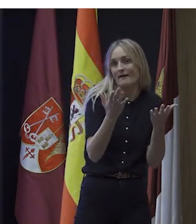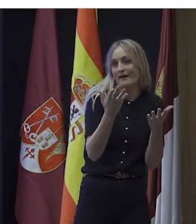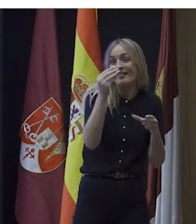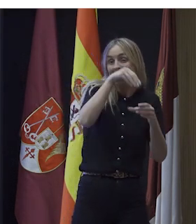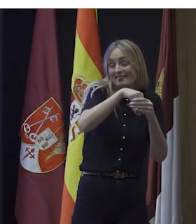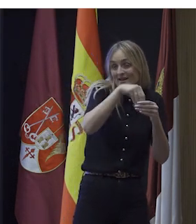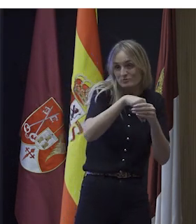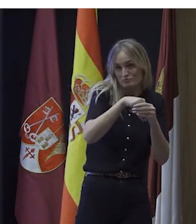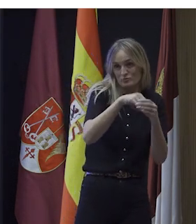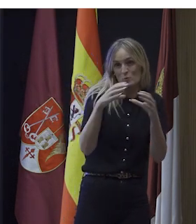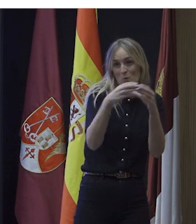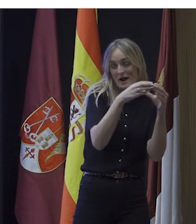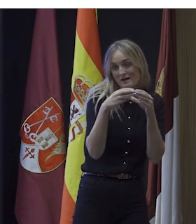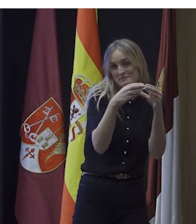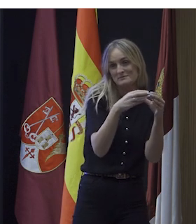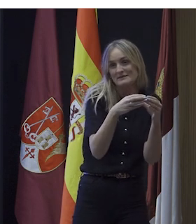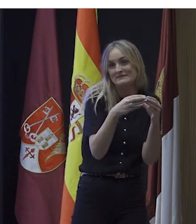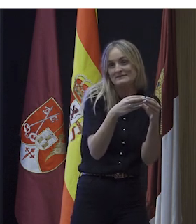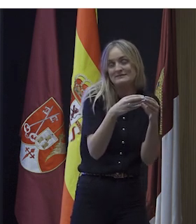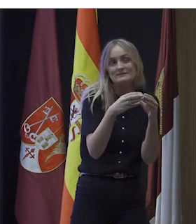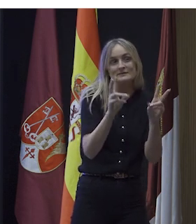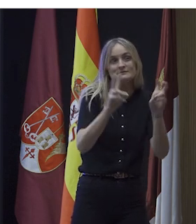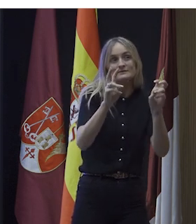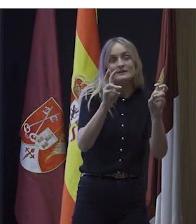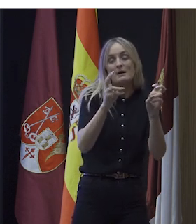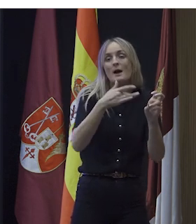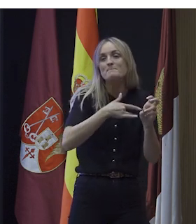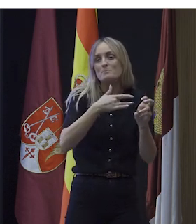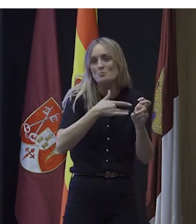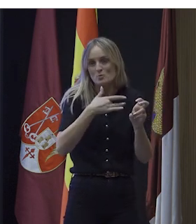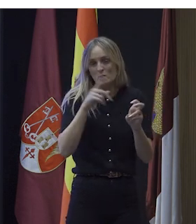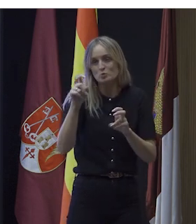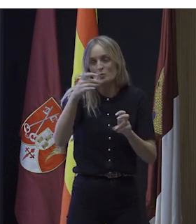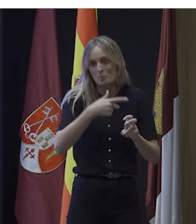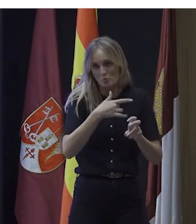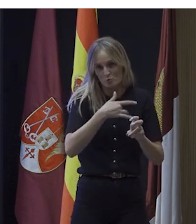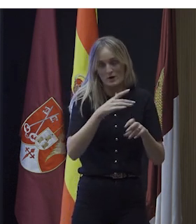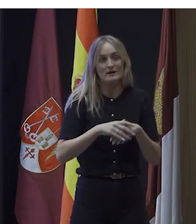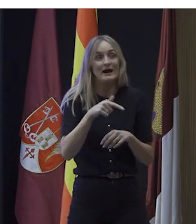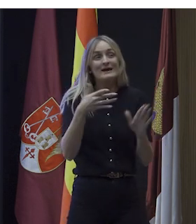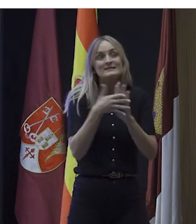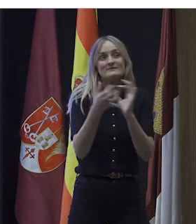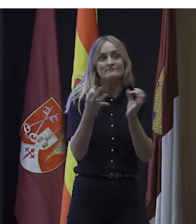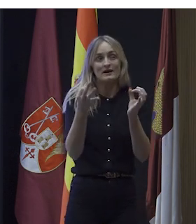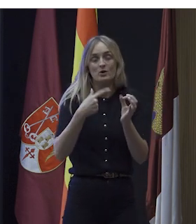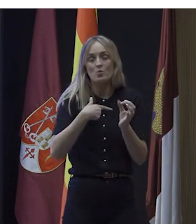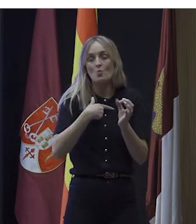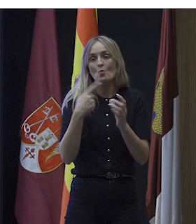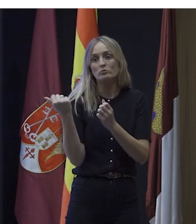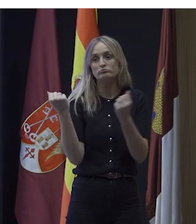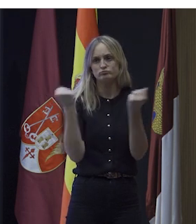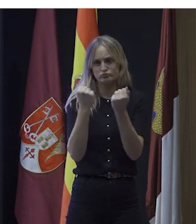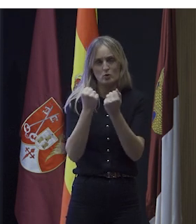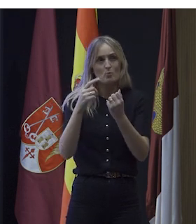unidad que trataba el tromboembolismo pulmonar. En el tromboembolismo pulmonar lo que sucede es que hay un trombo que habitualmente viene